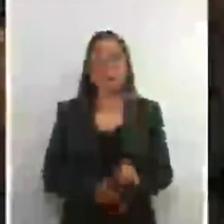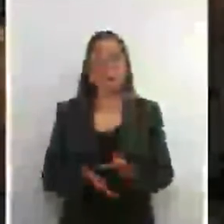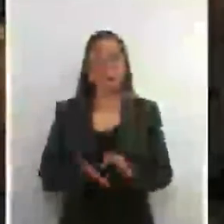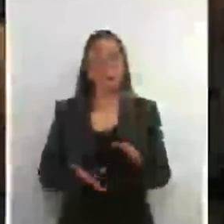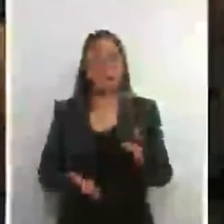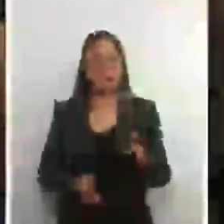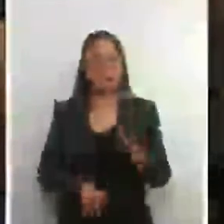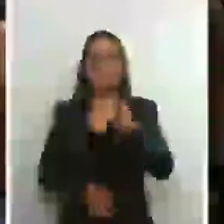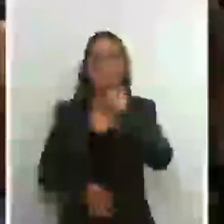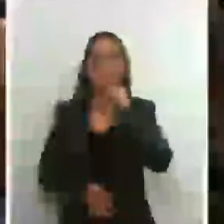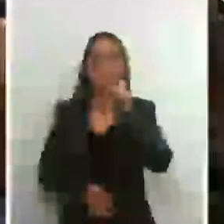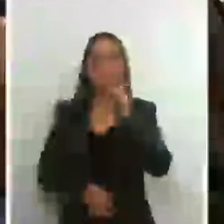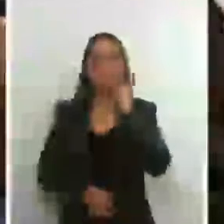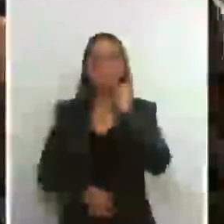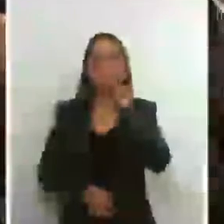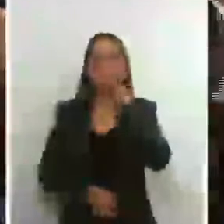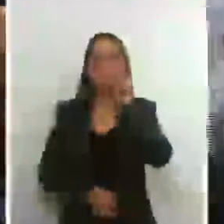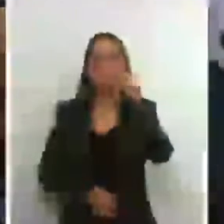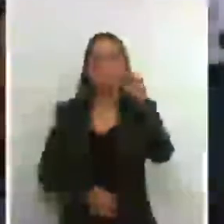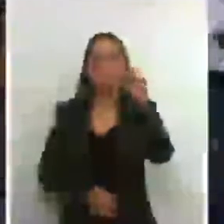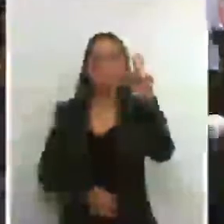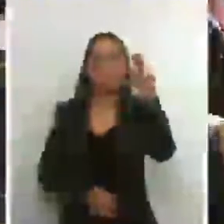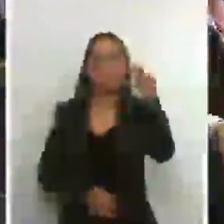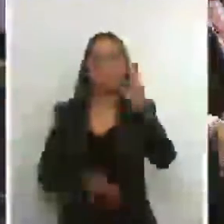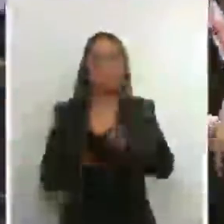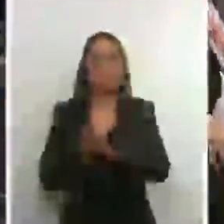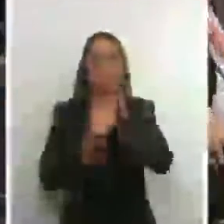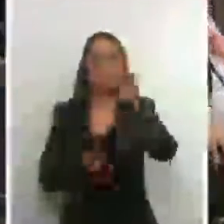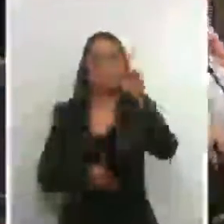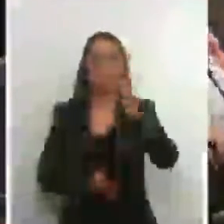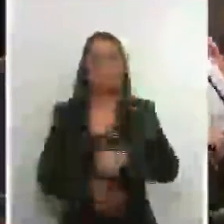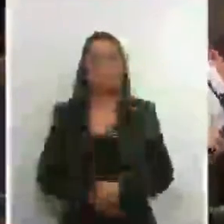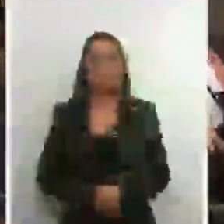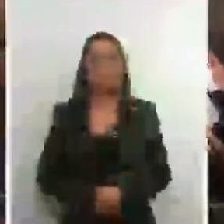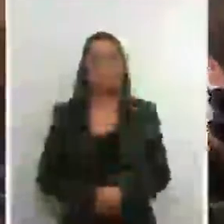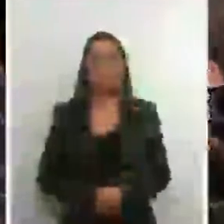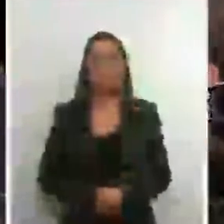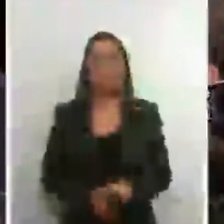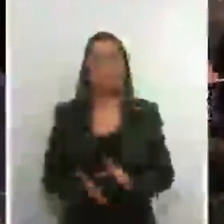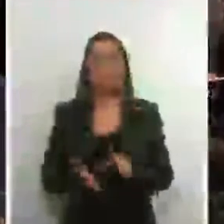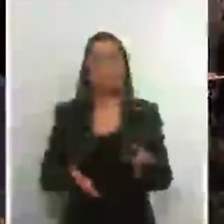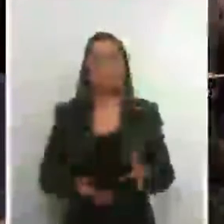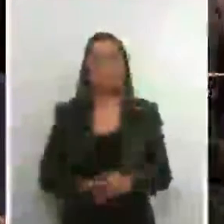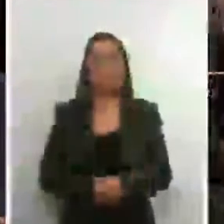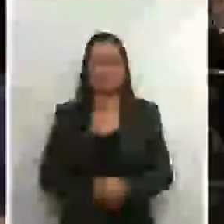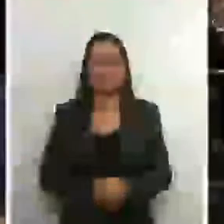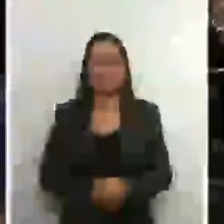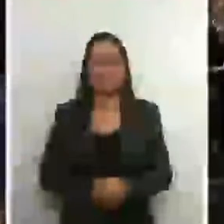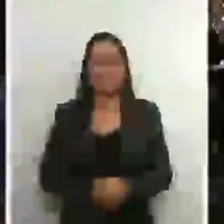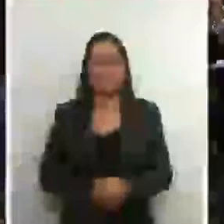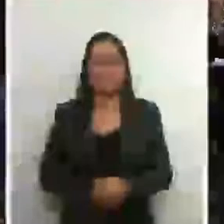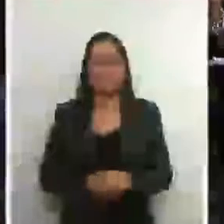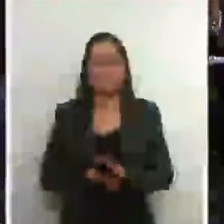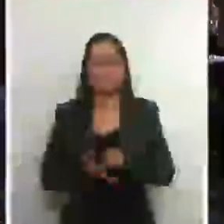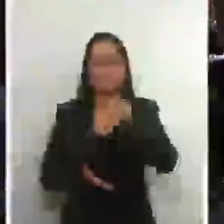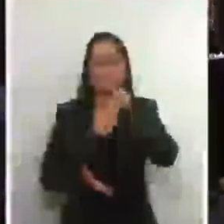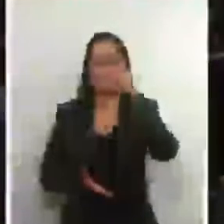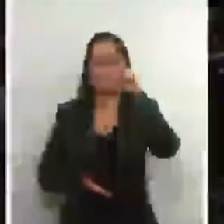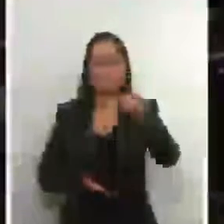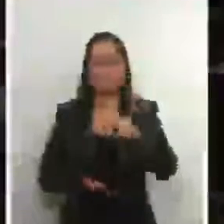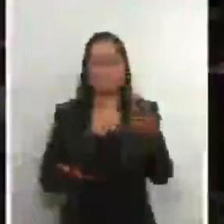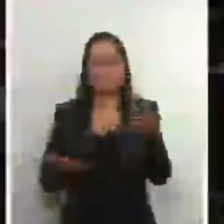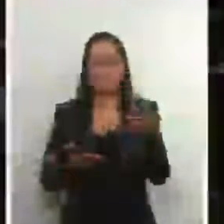Gracias. Las y los constituyentes que estén por la negativa, sírvanse a manifestarlo. Gracias. Mayoría por la afirmativa.